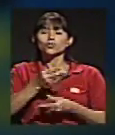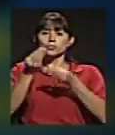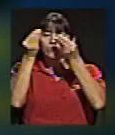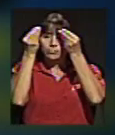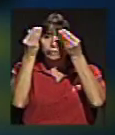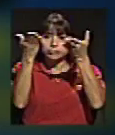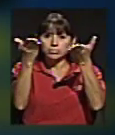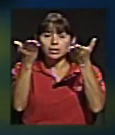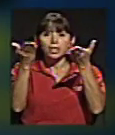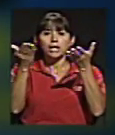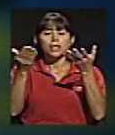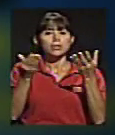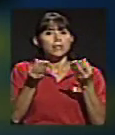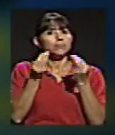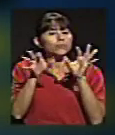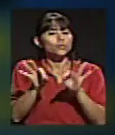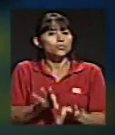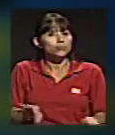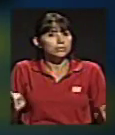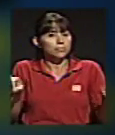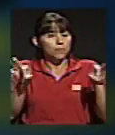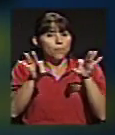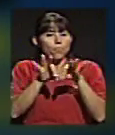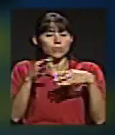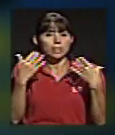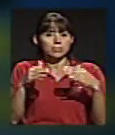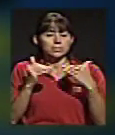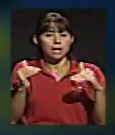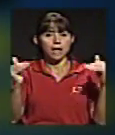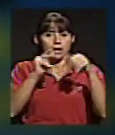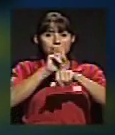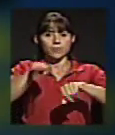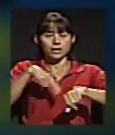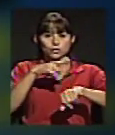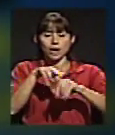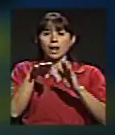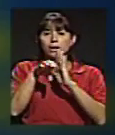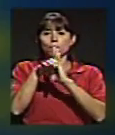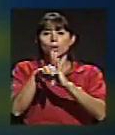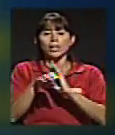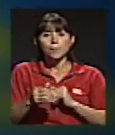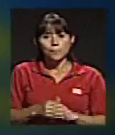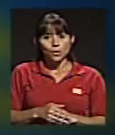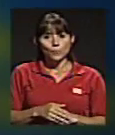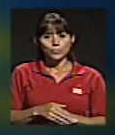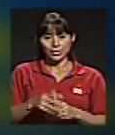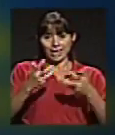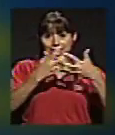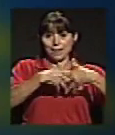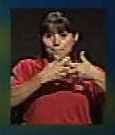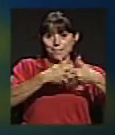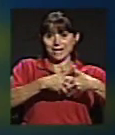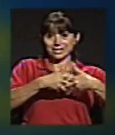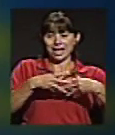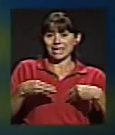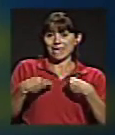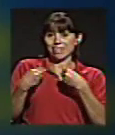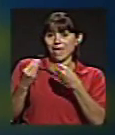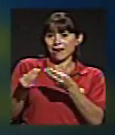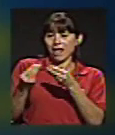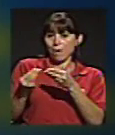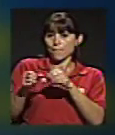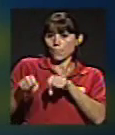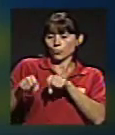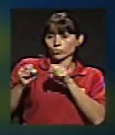de gran valor y relevancia informativa nacional, como por ejemplo que la firma que dará portabilidad